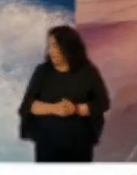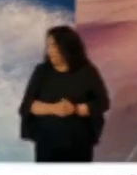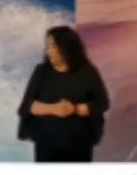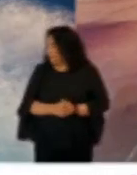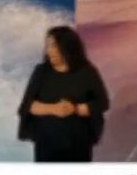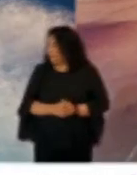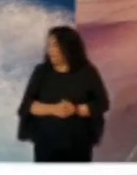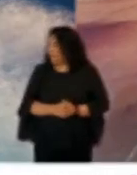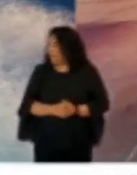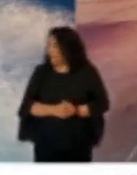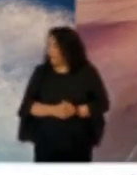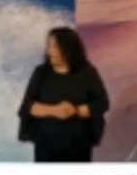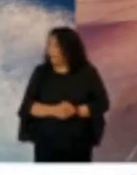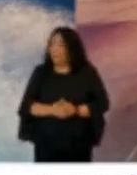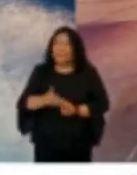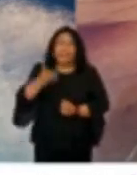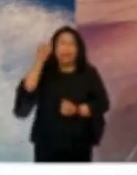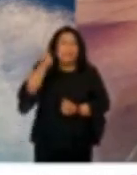en la primera glaciación.